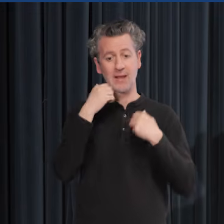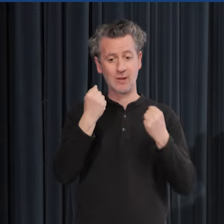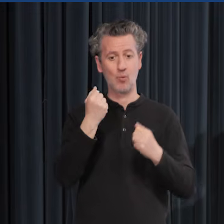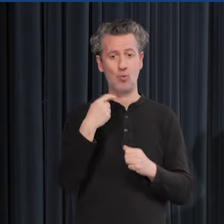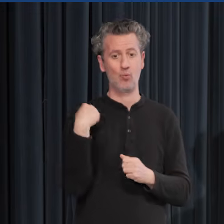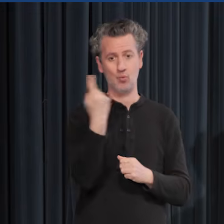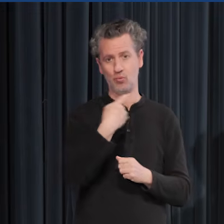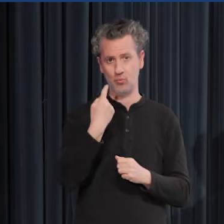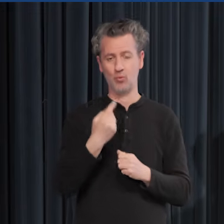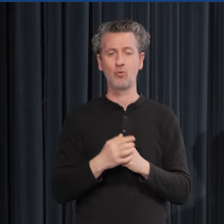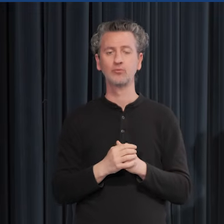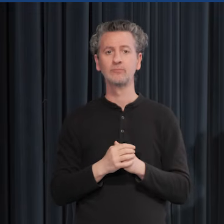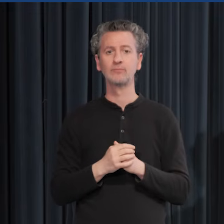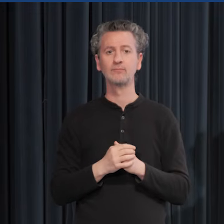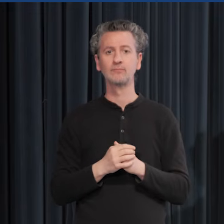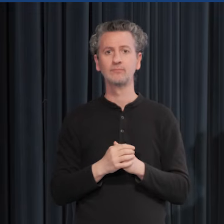todos.